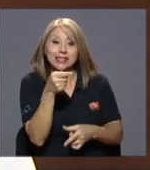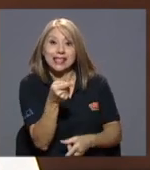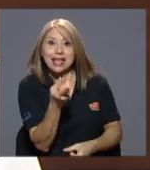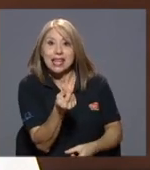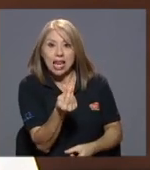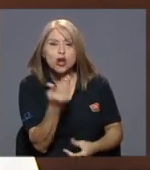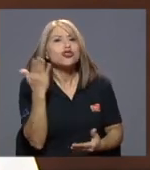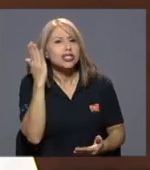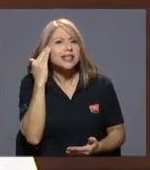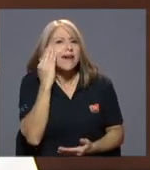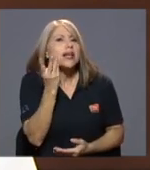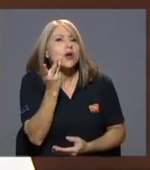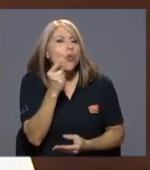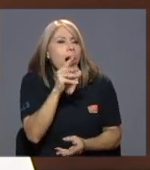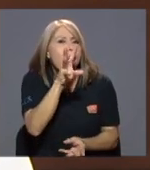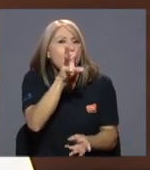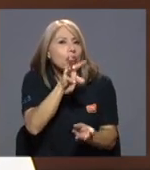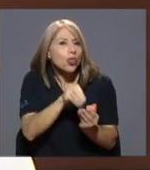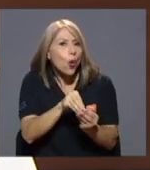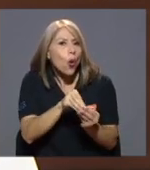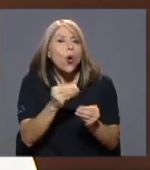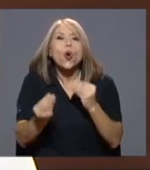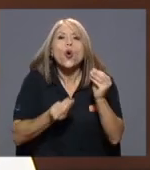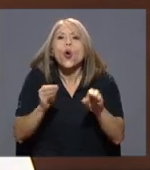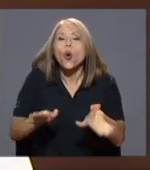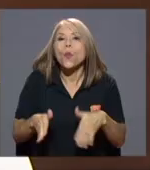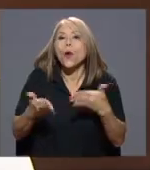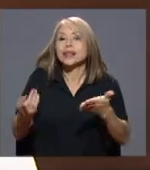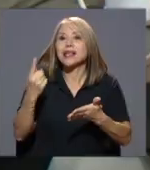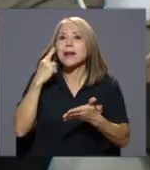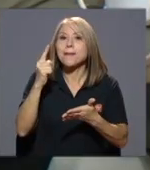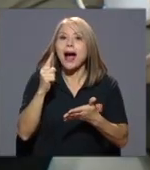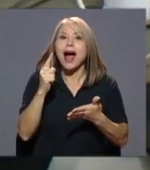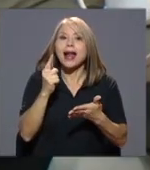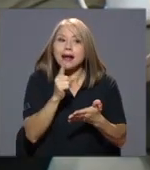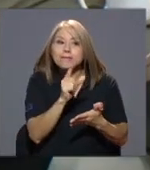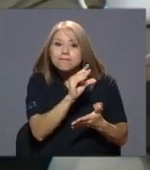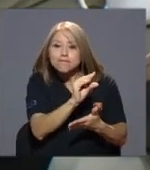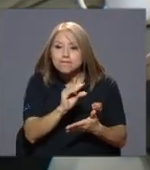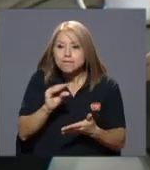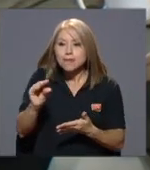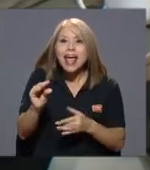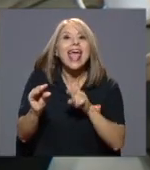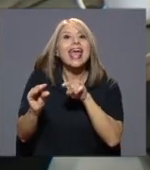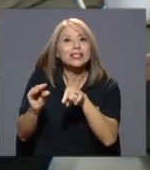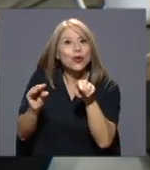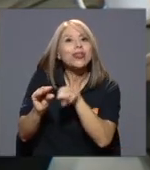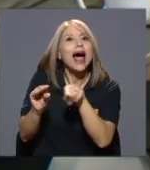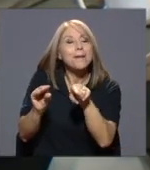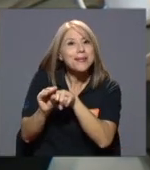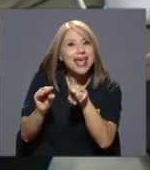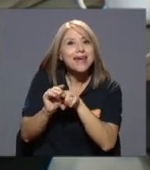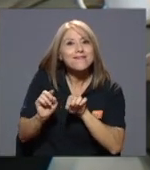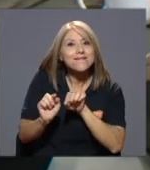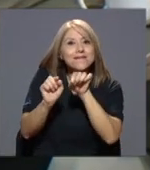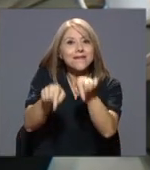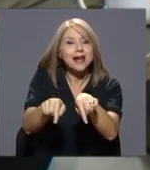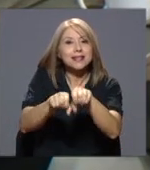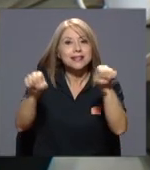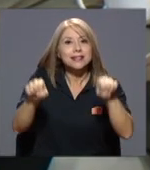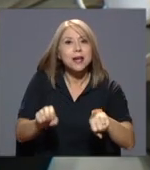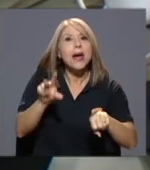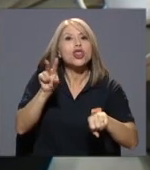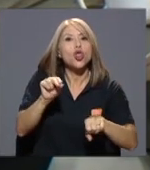dinero es y cómo hacer para captarlo, que eso vaya al régimen también no contributivo de pensiones de la caja, porque estamos